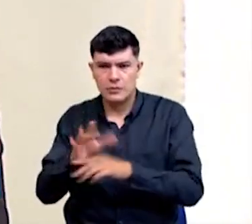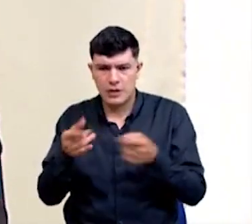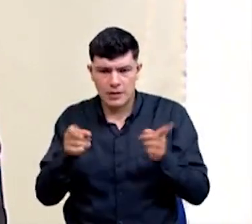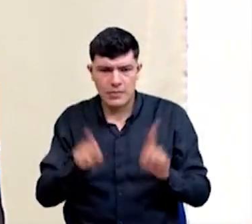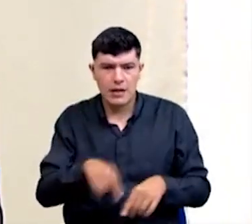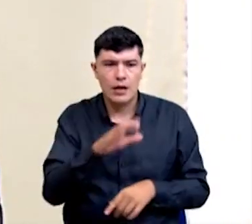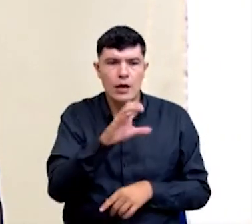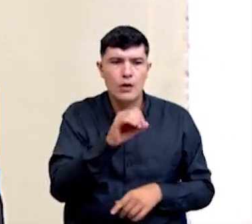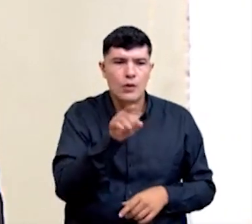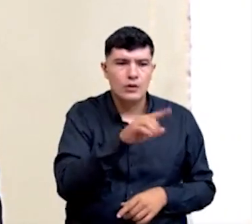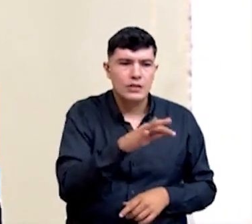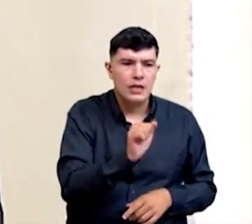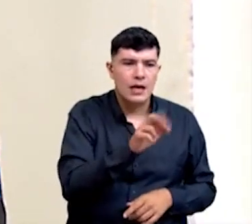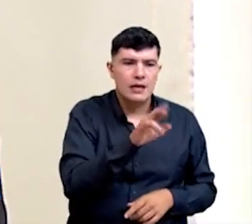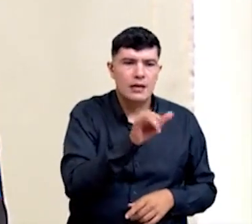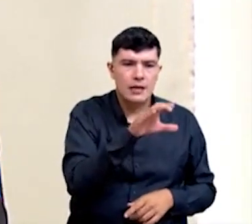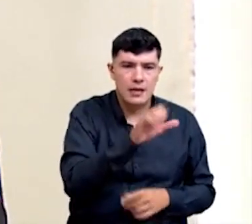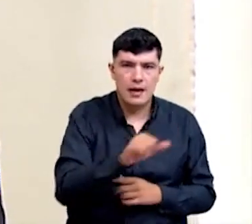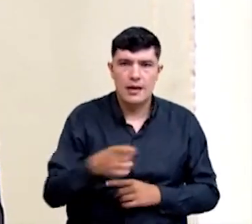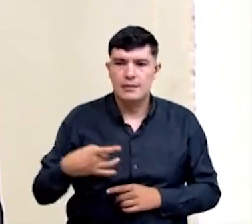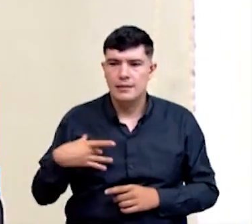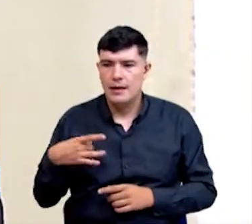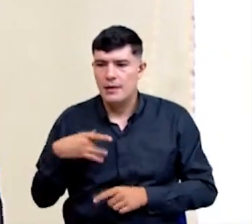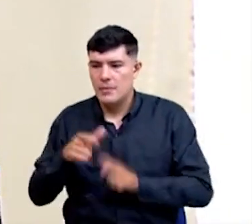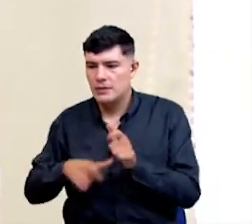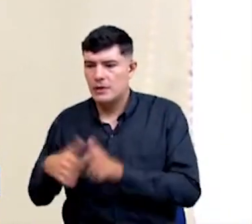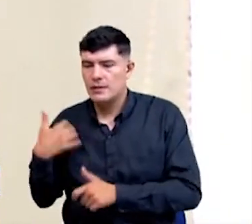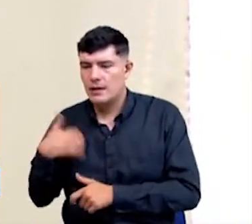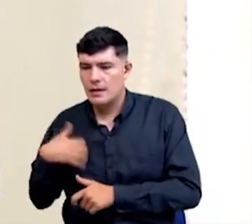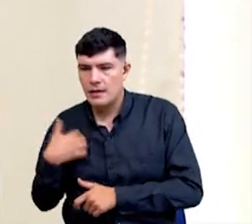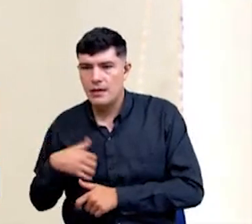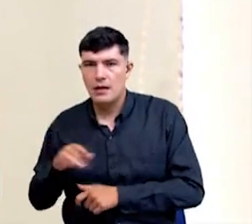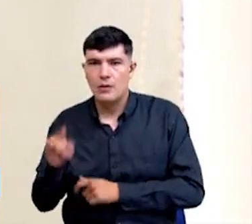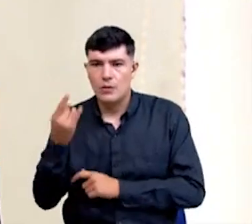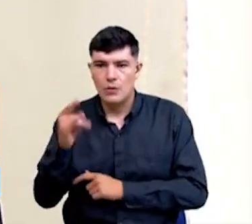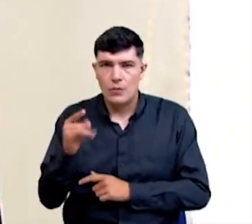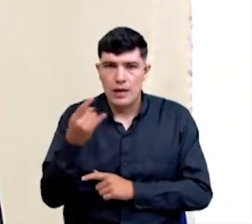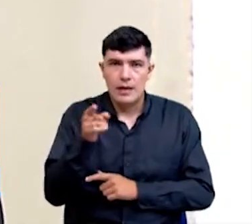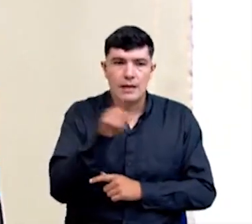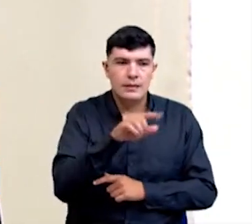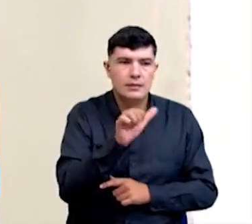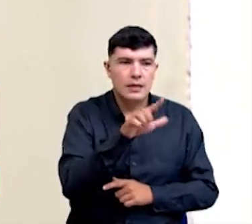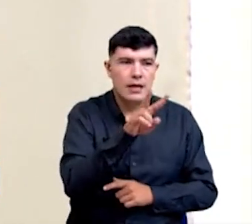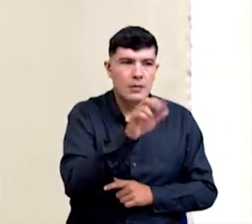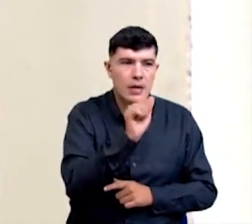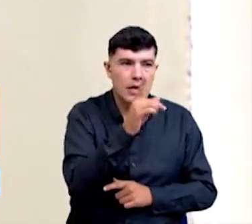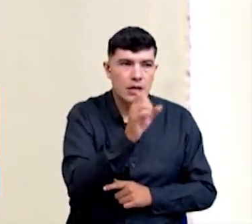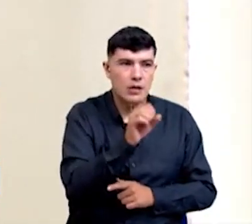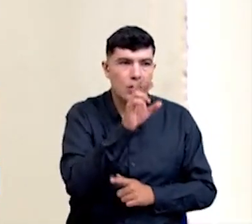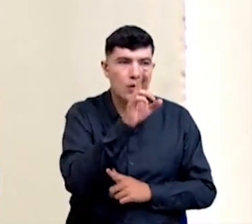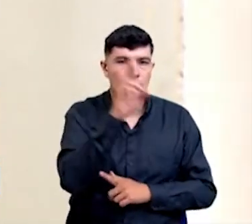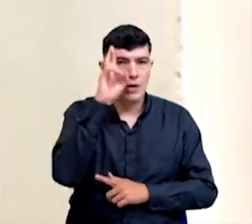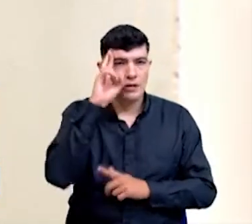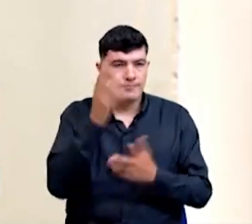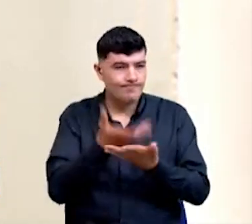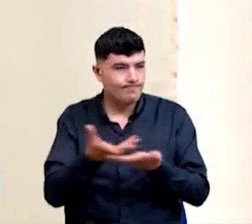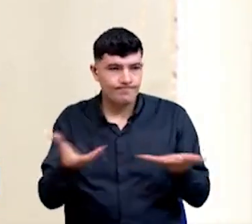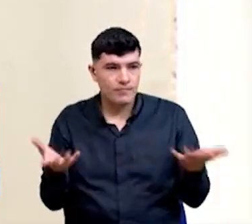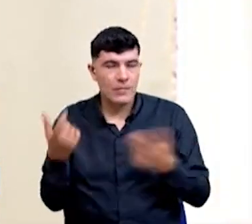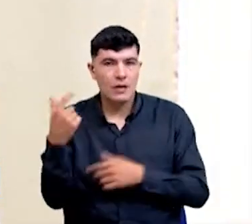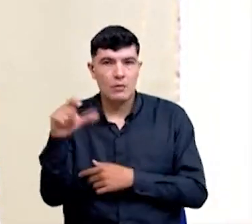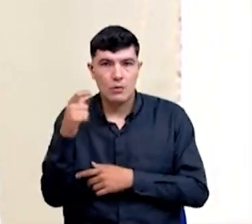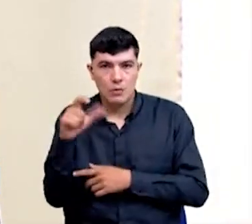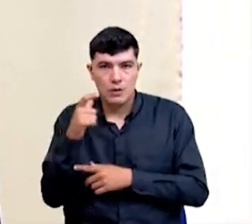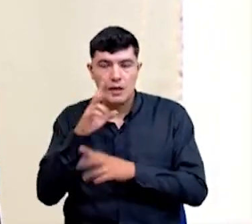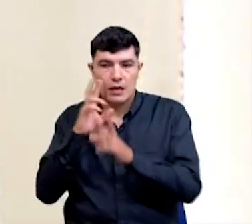pero que igualmente estará chile tendremos gente de Argentina de Uruguay del Salvador entonces Cúcuta